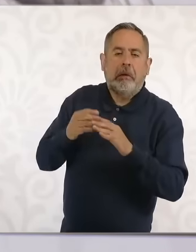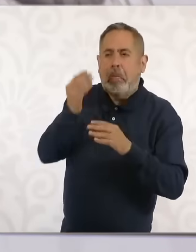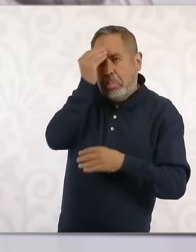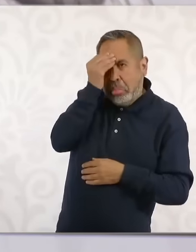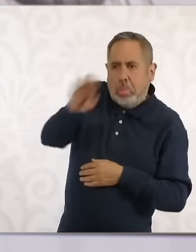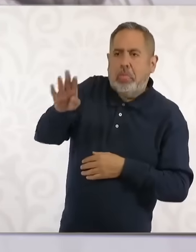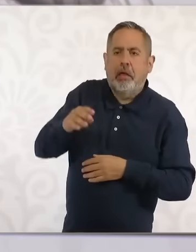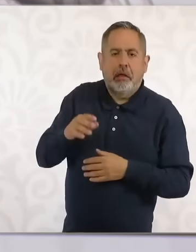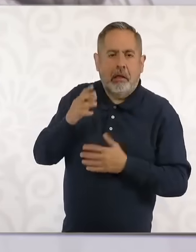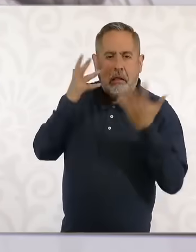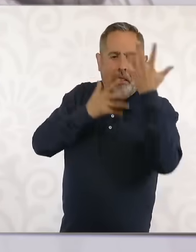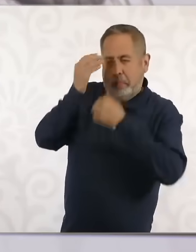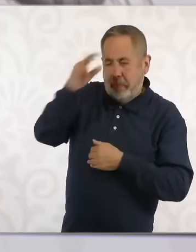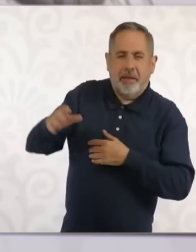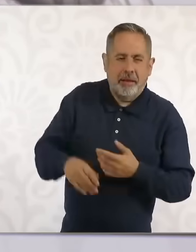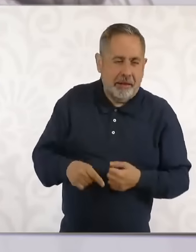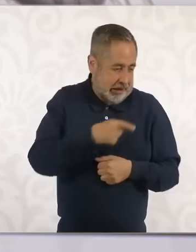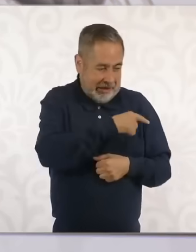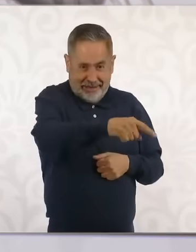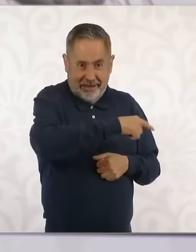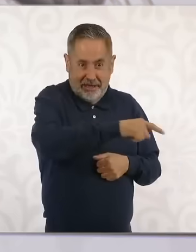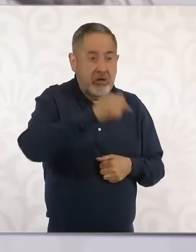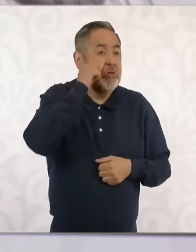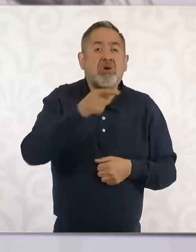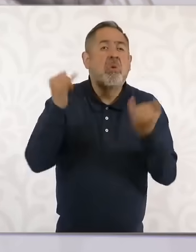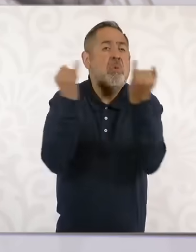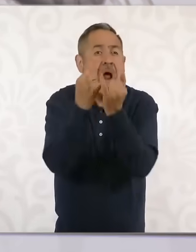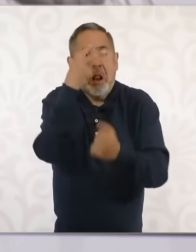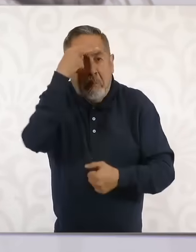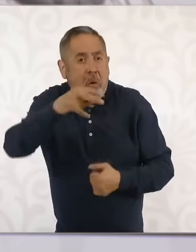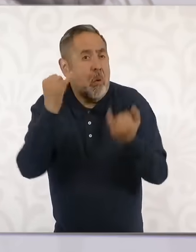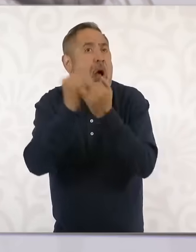esto que ha dicho la oposición siempre, México va hacia Venezuela.